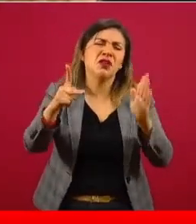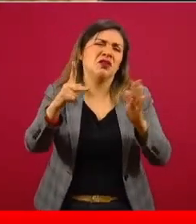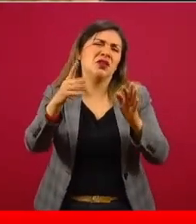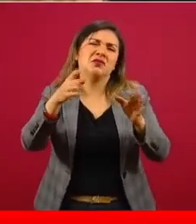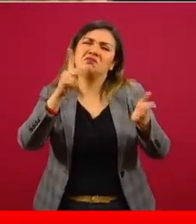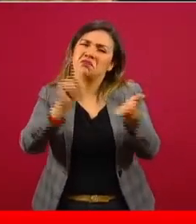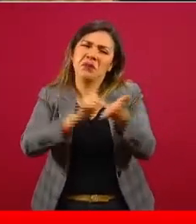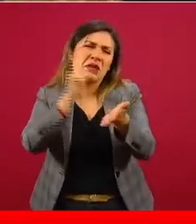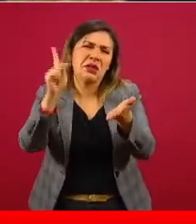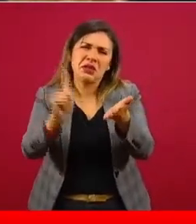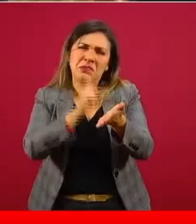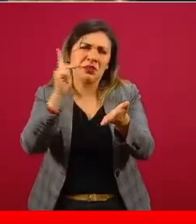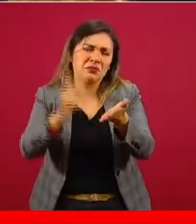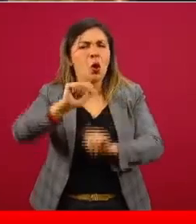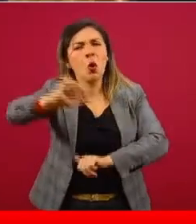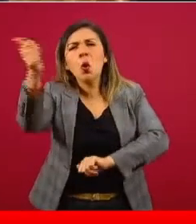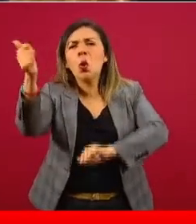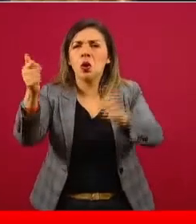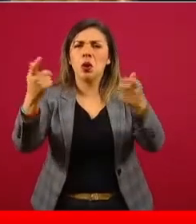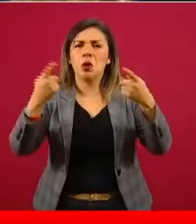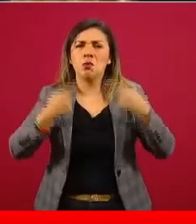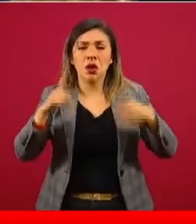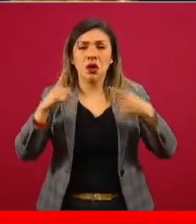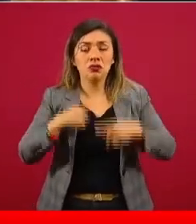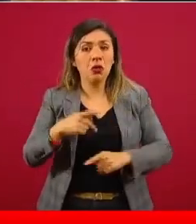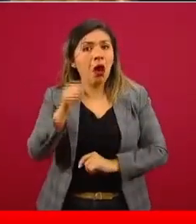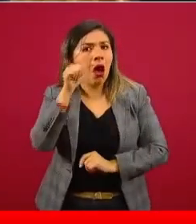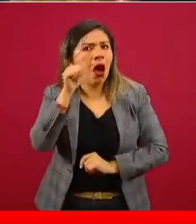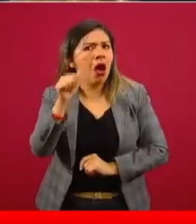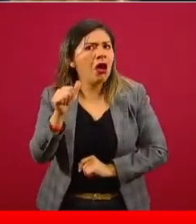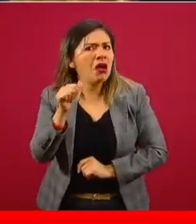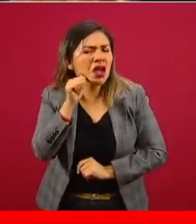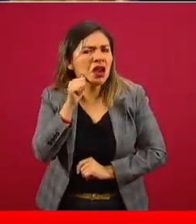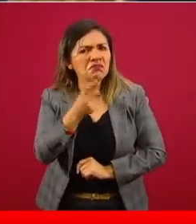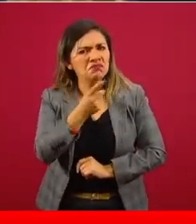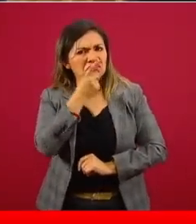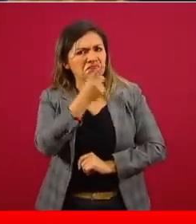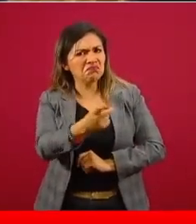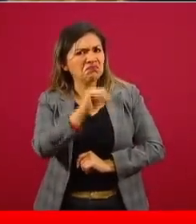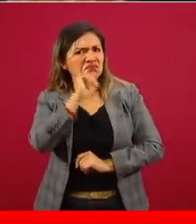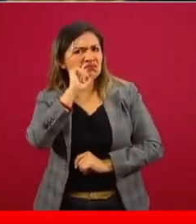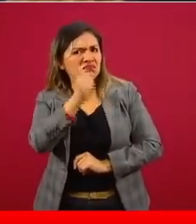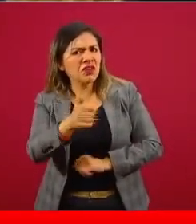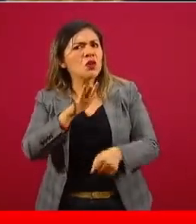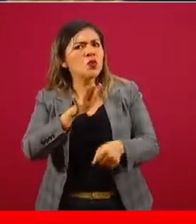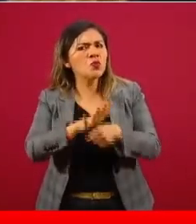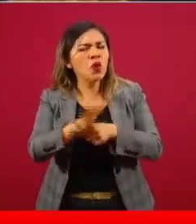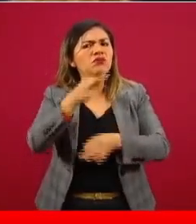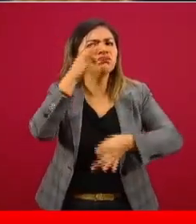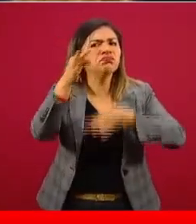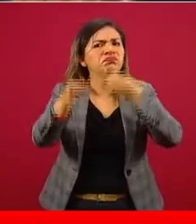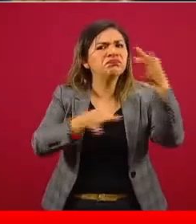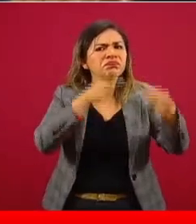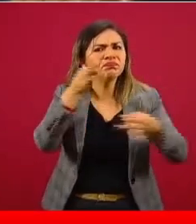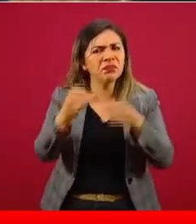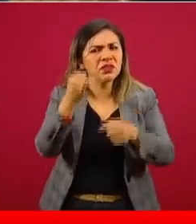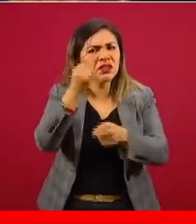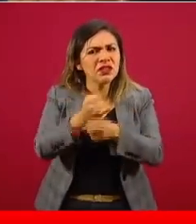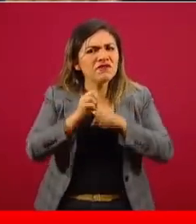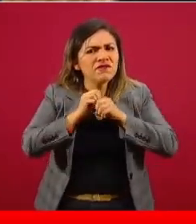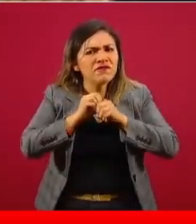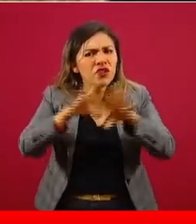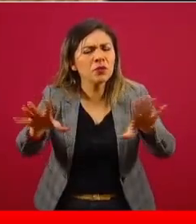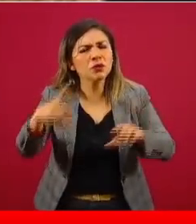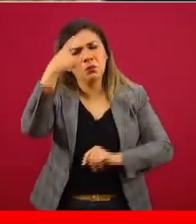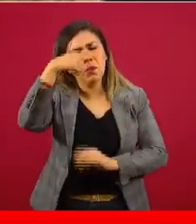otros actores nada dijeron ayer a la nota informativa o a la información que